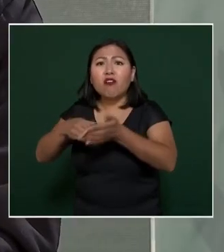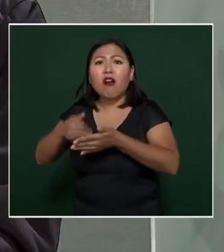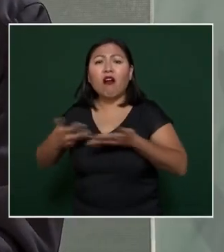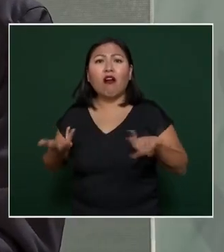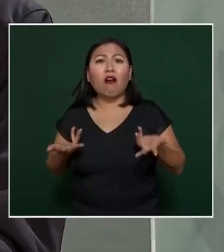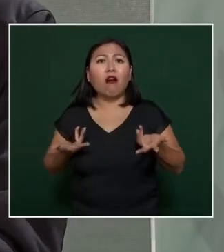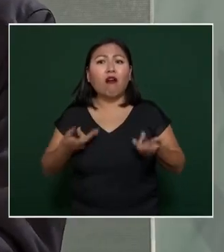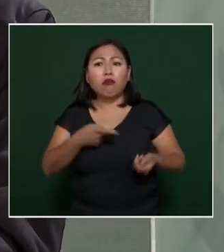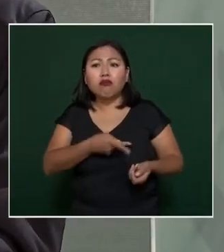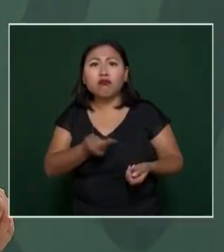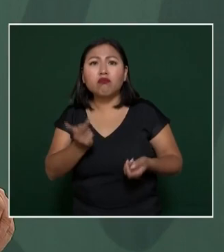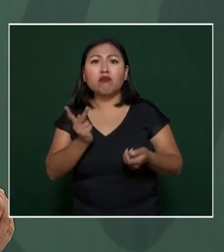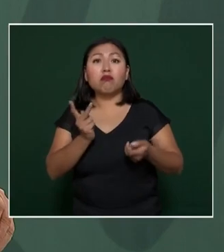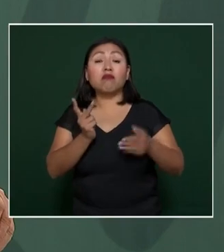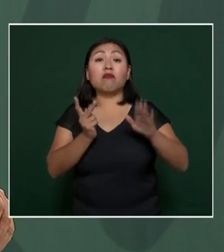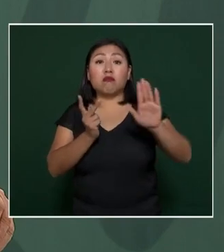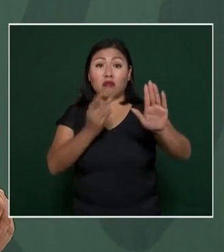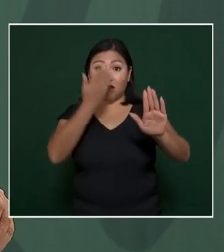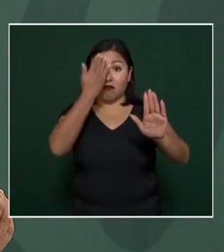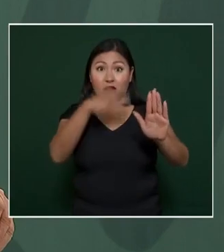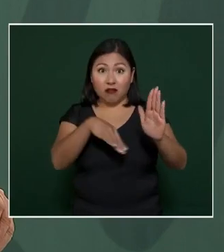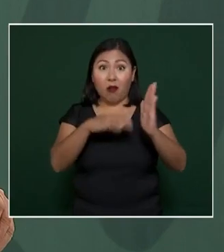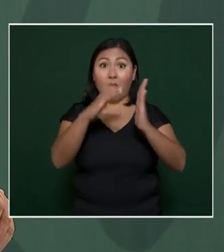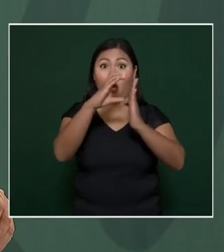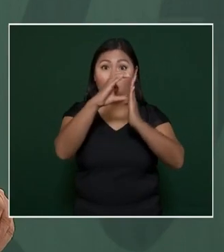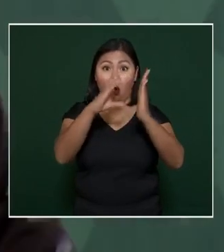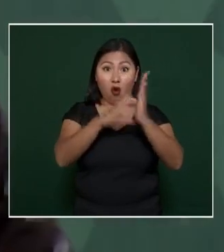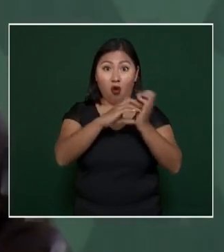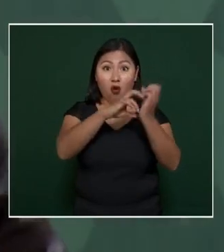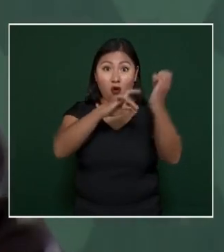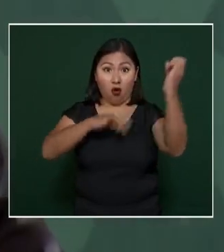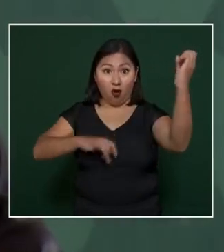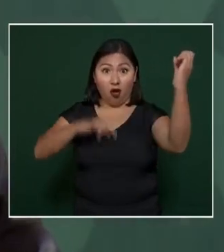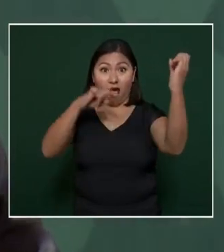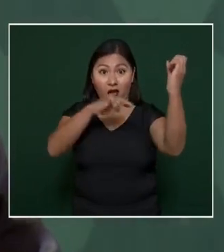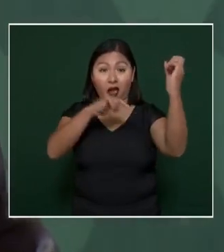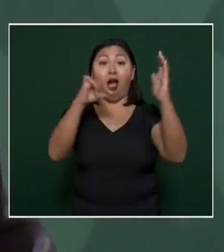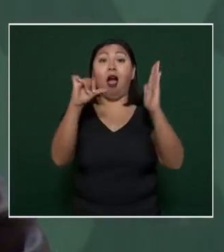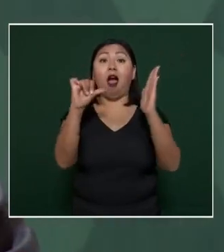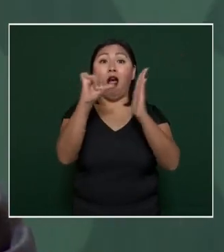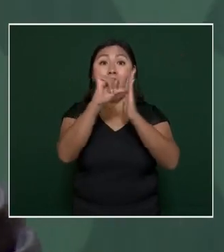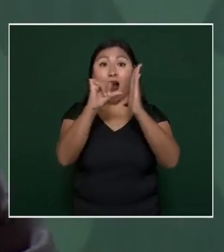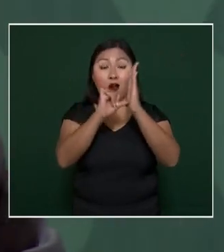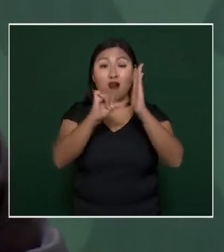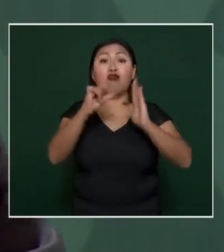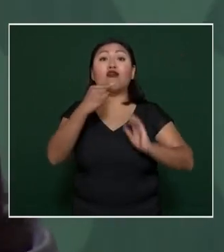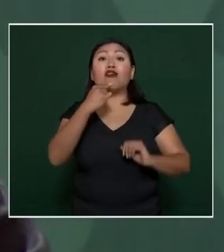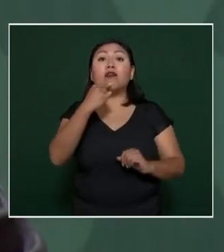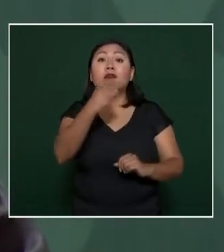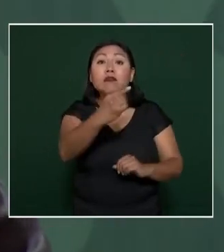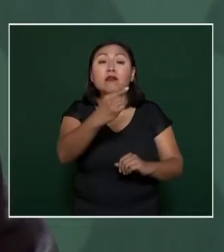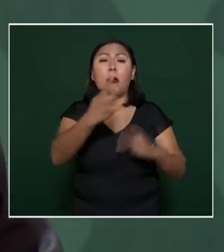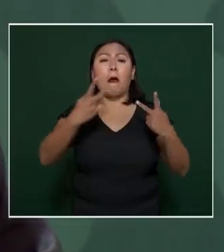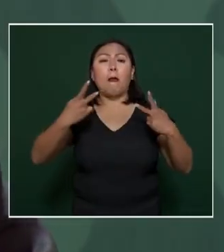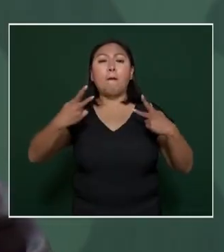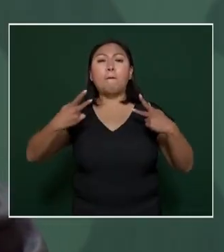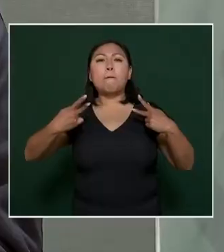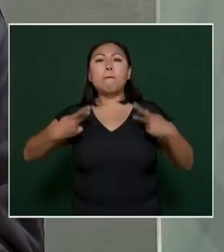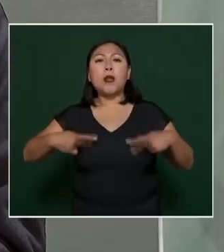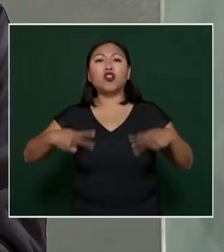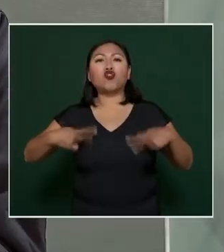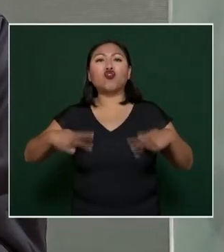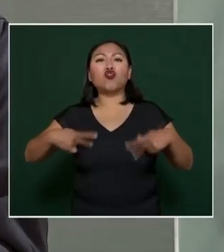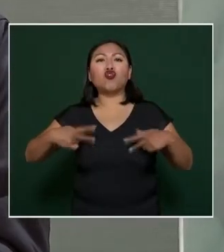el artículo 127 la Constitución Establece que nadie puede ganar más que lo que gana el presidente de